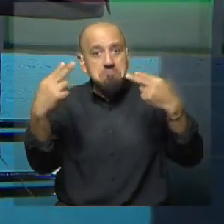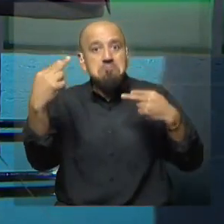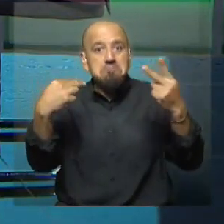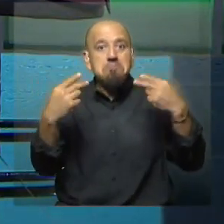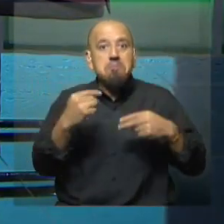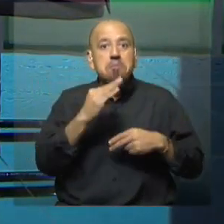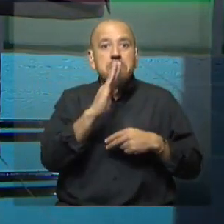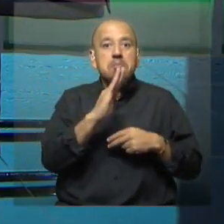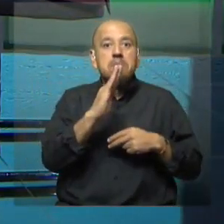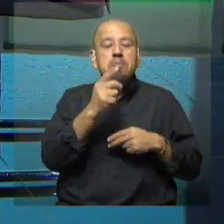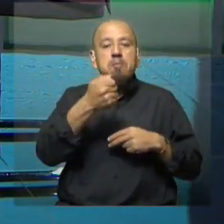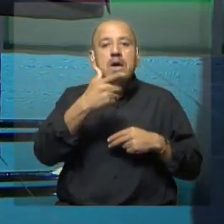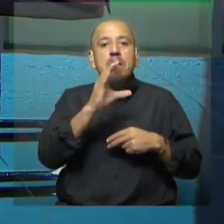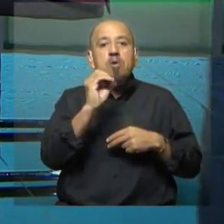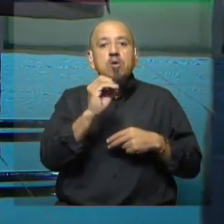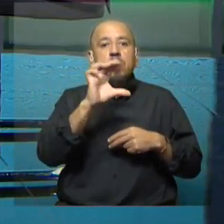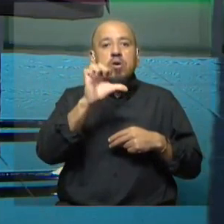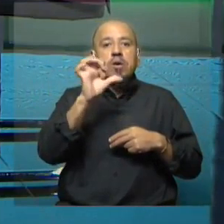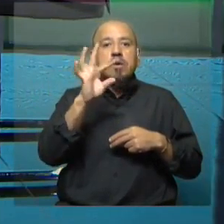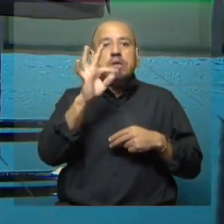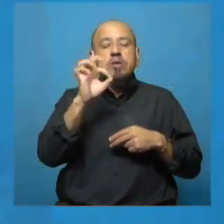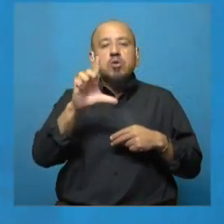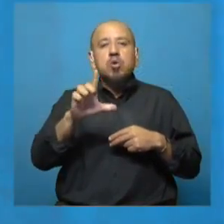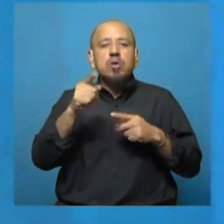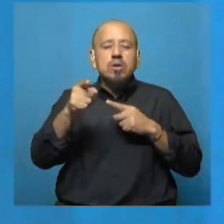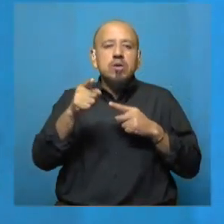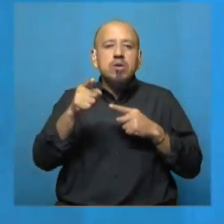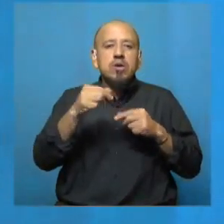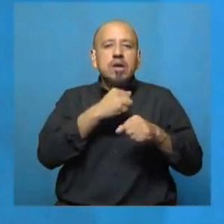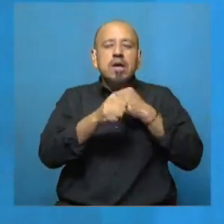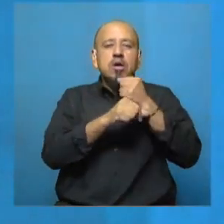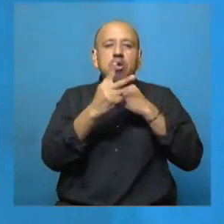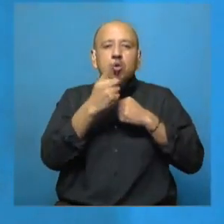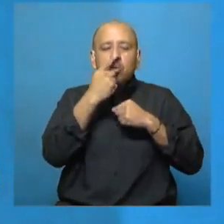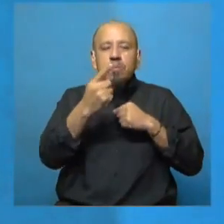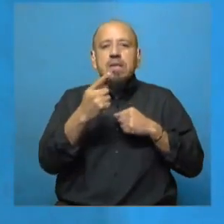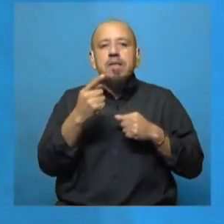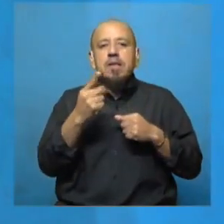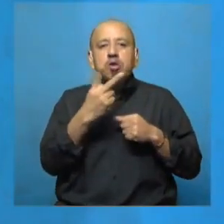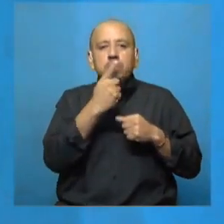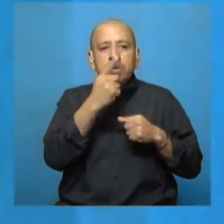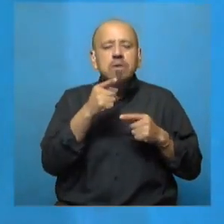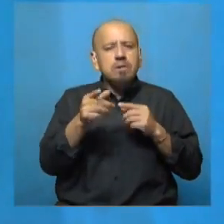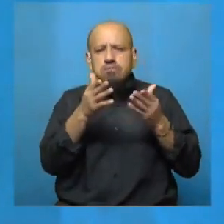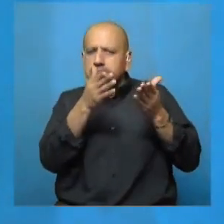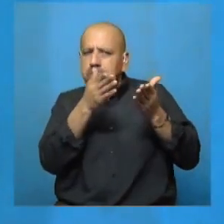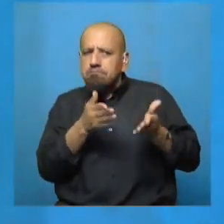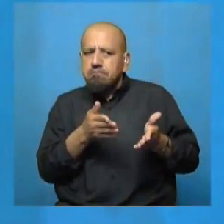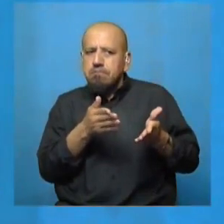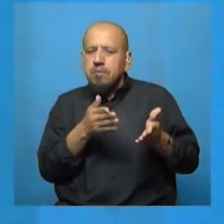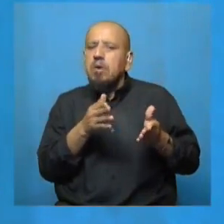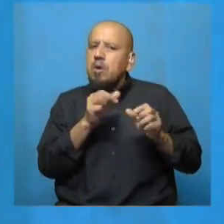stoll que este que allá al principio de 2000 me dio malo pero nuestro y pensó parece que te pide pues